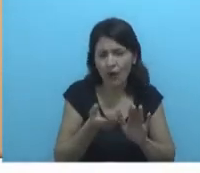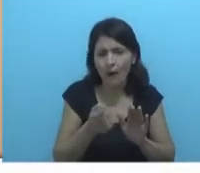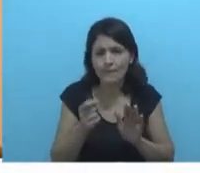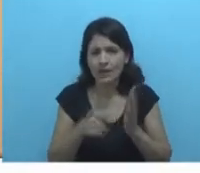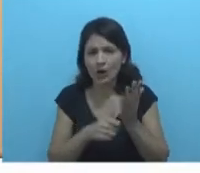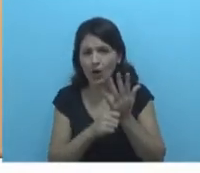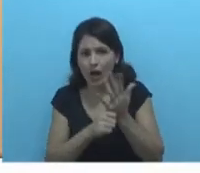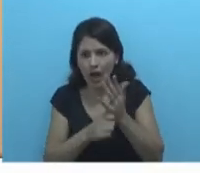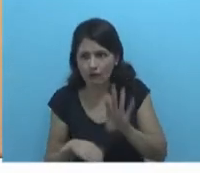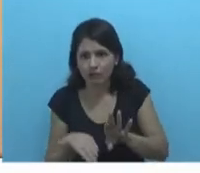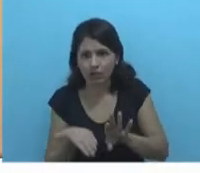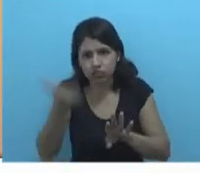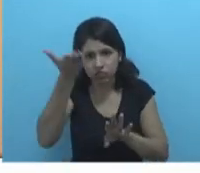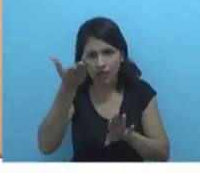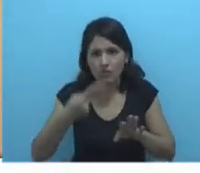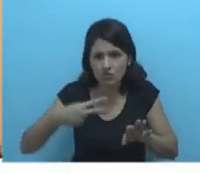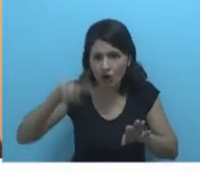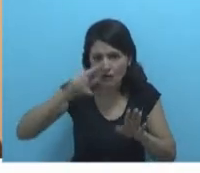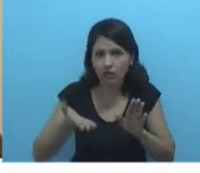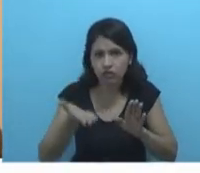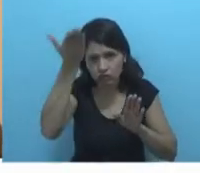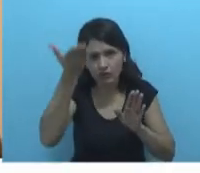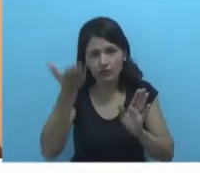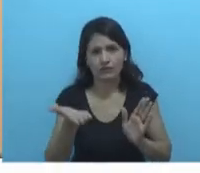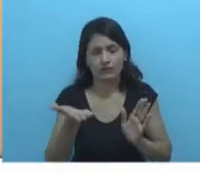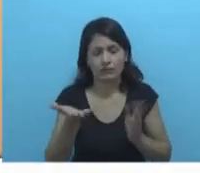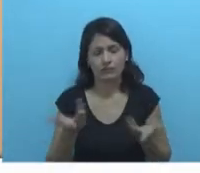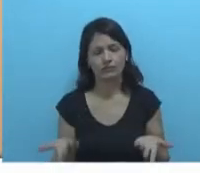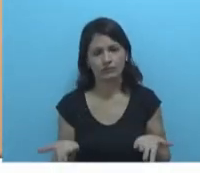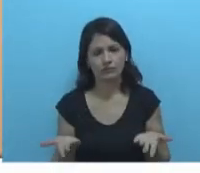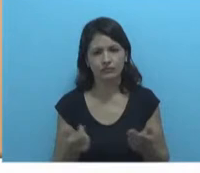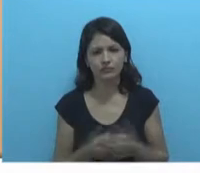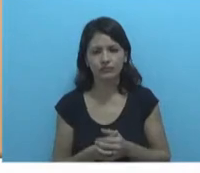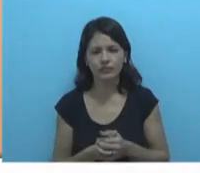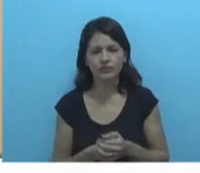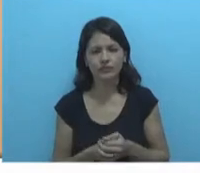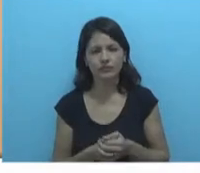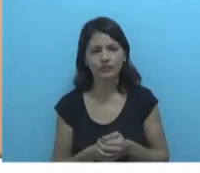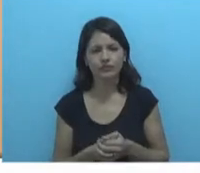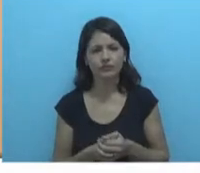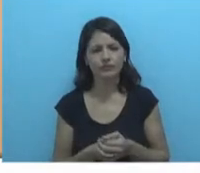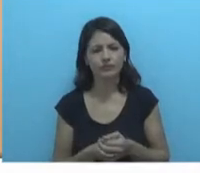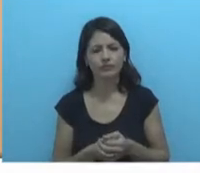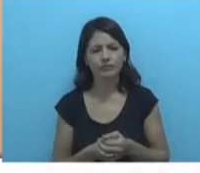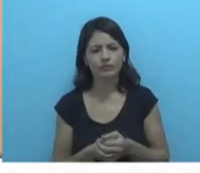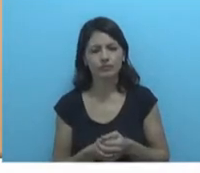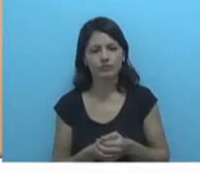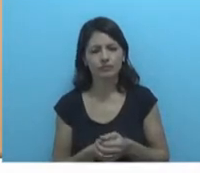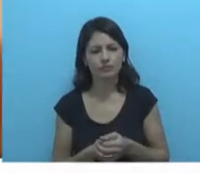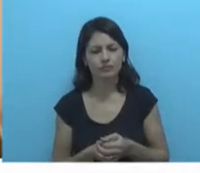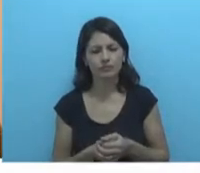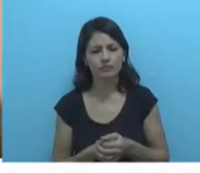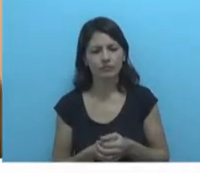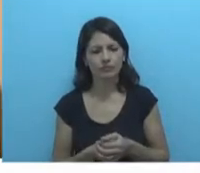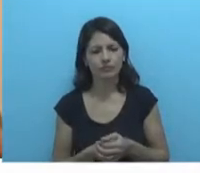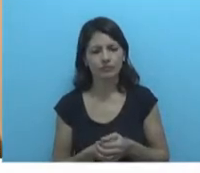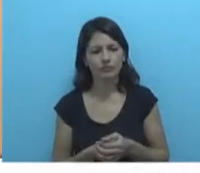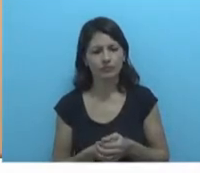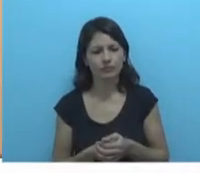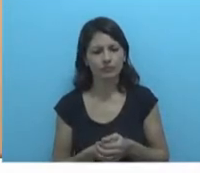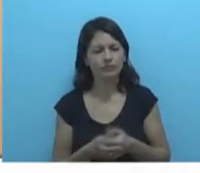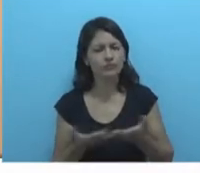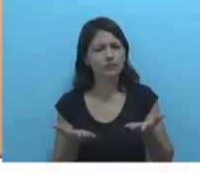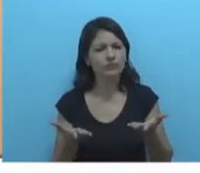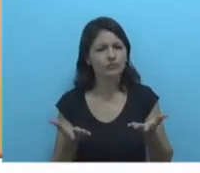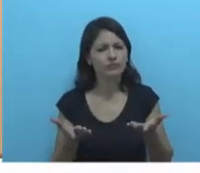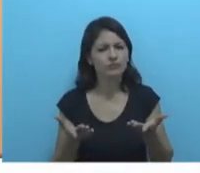Además, con un tema que nosotros tenemos que tener en claro, y que el cambio del